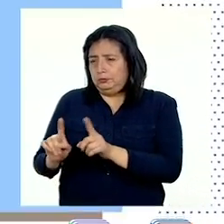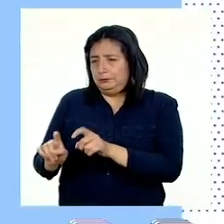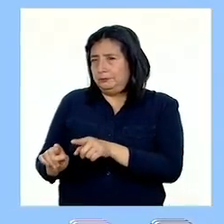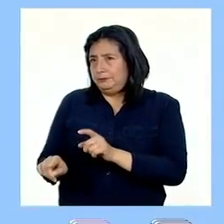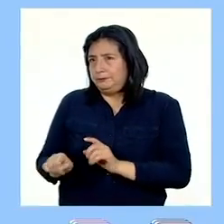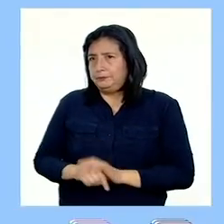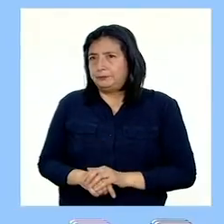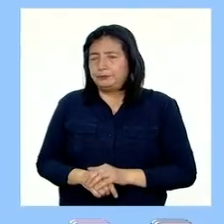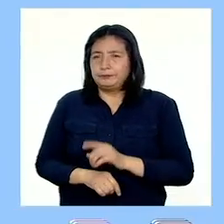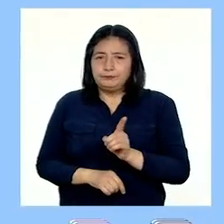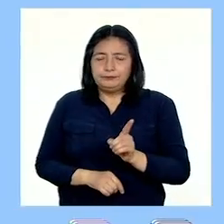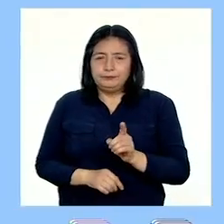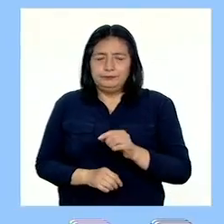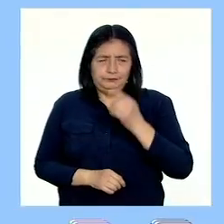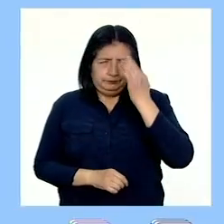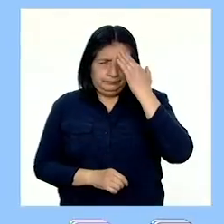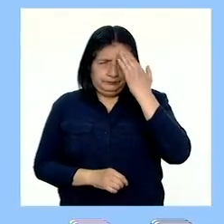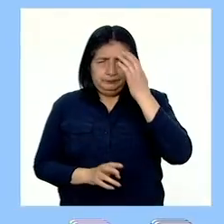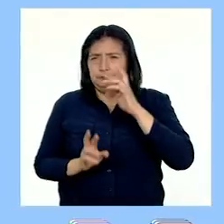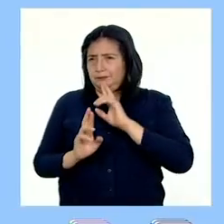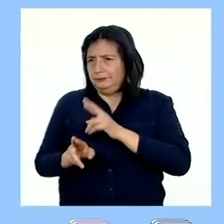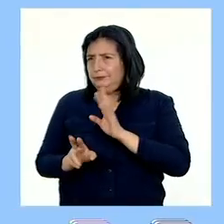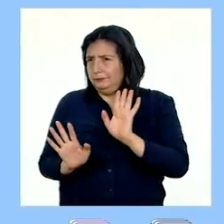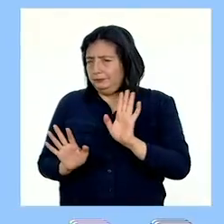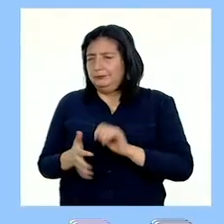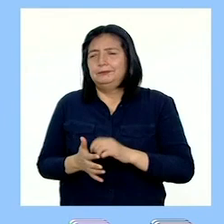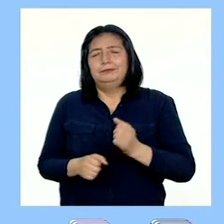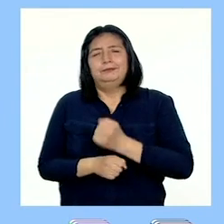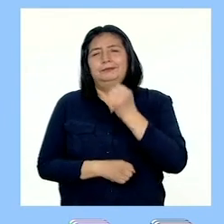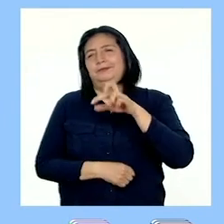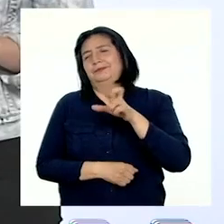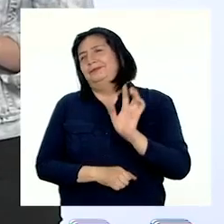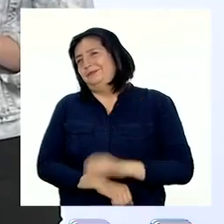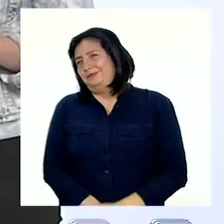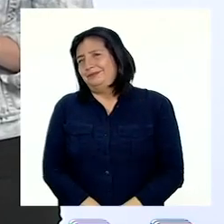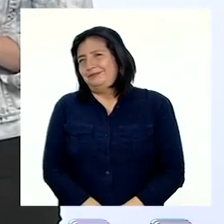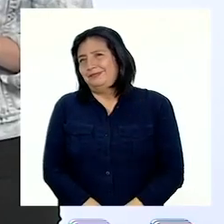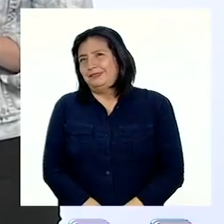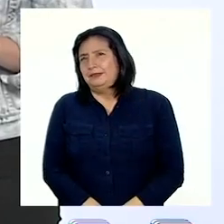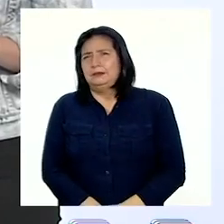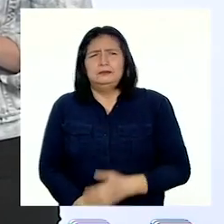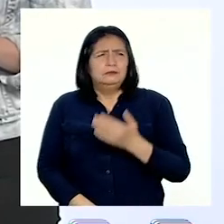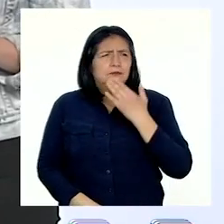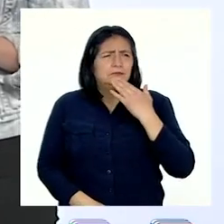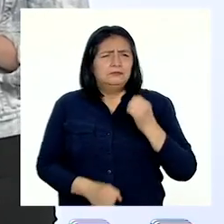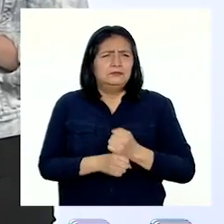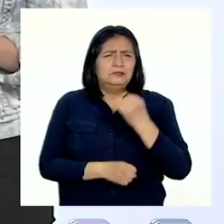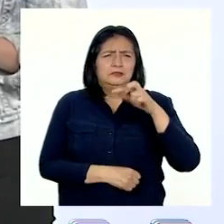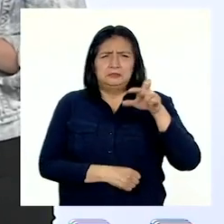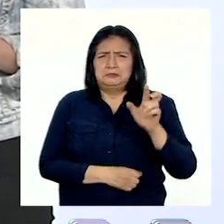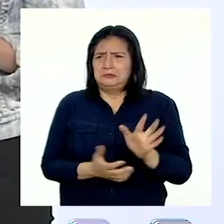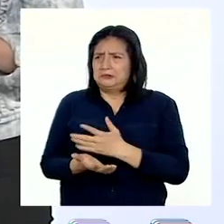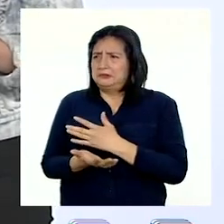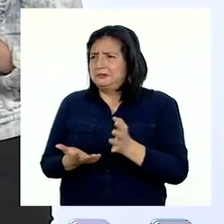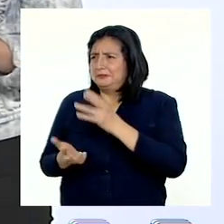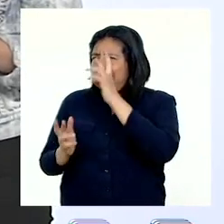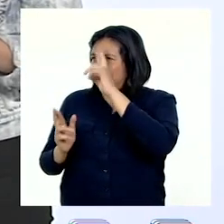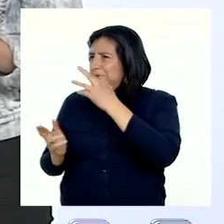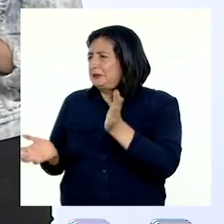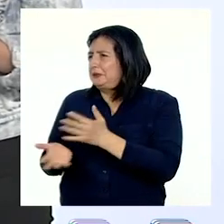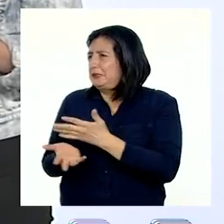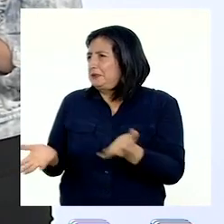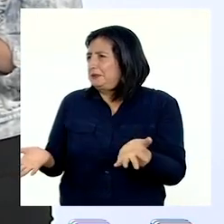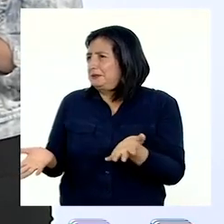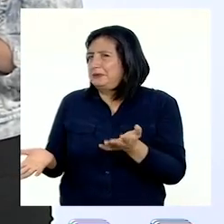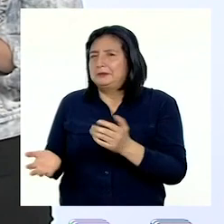que le tocó. Y si alguien sabe la respuesta, se gana un punto. ¿Y quién gana el punto cuando nadie sabe la